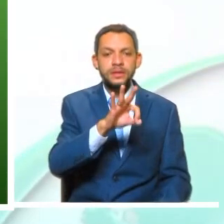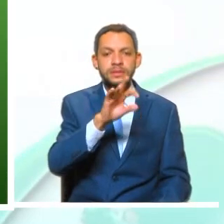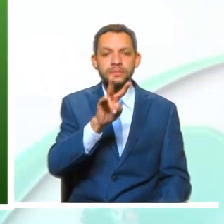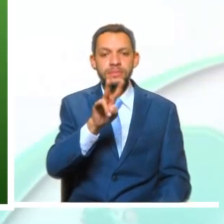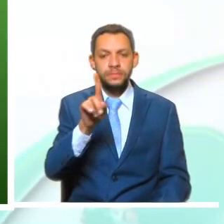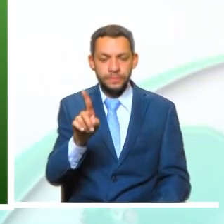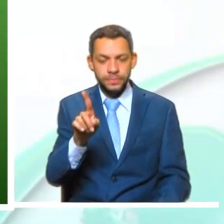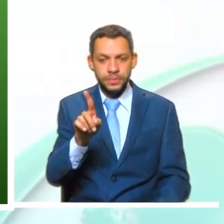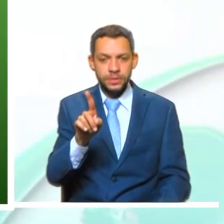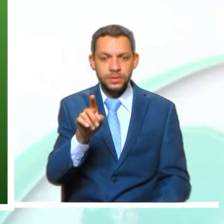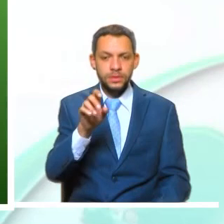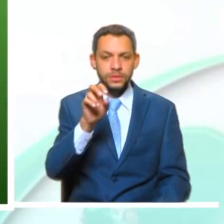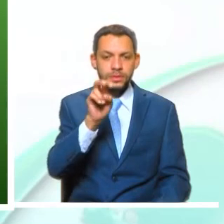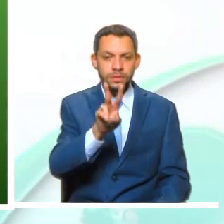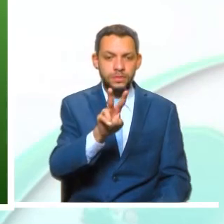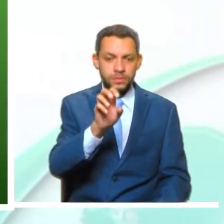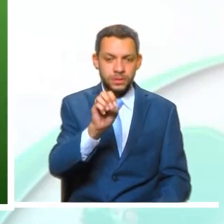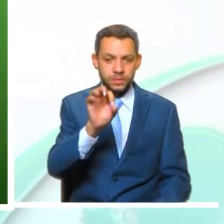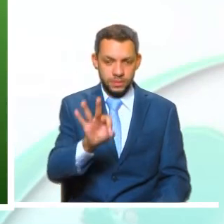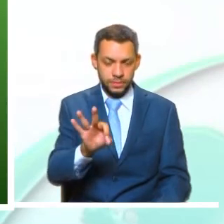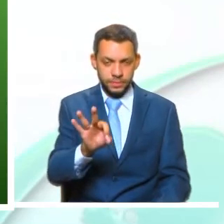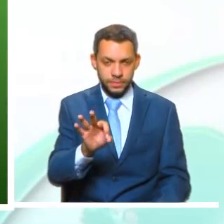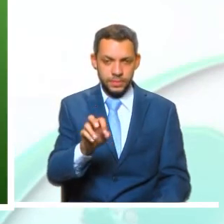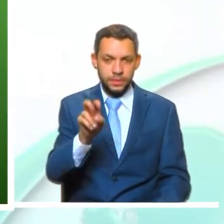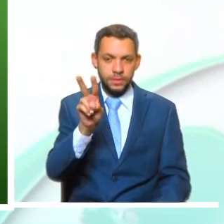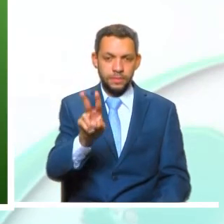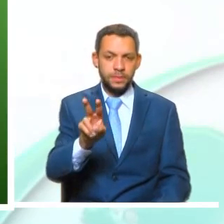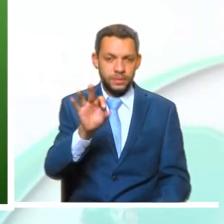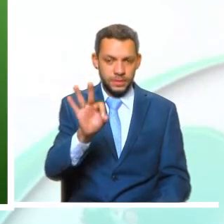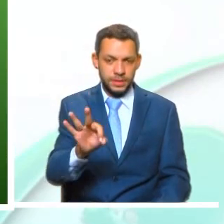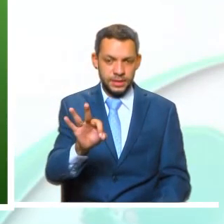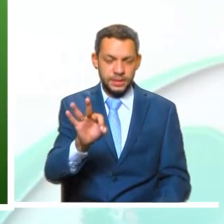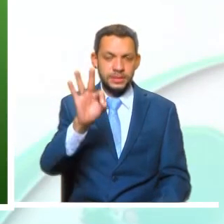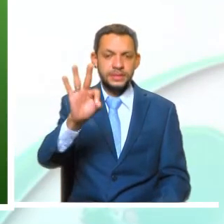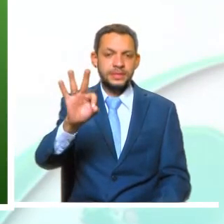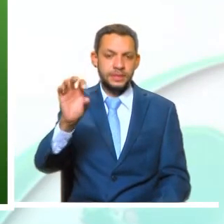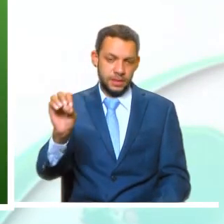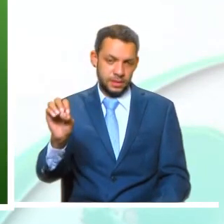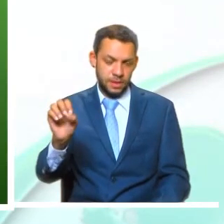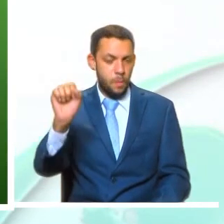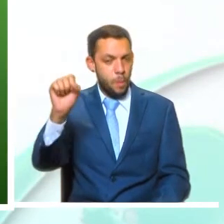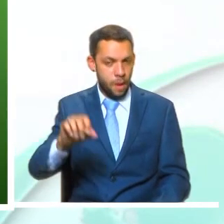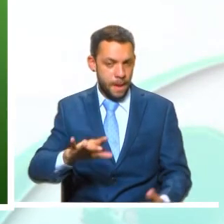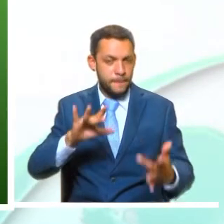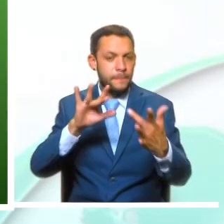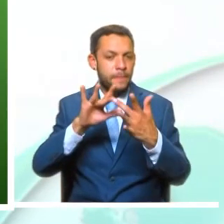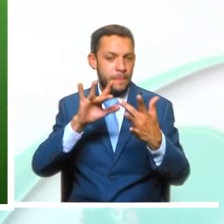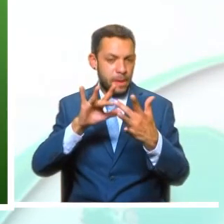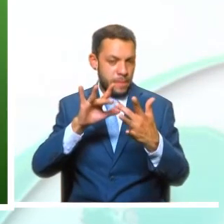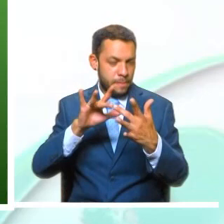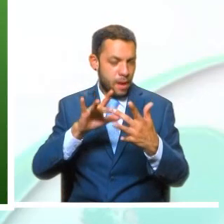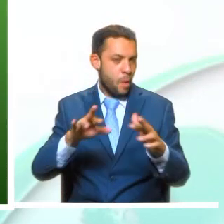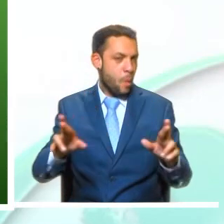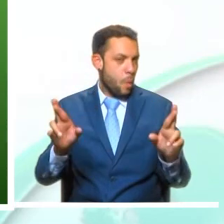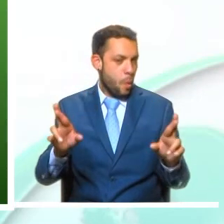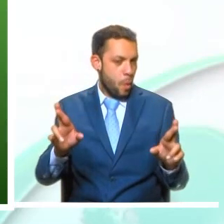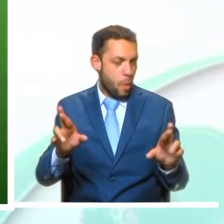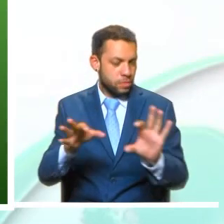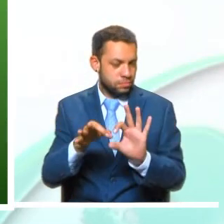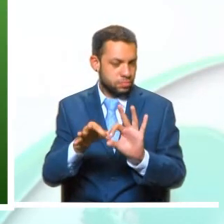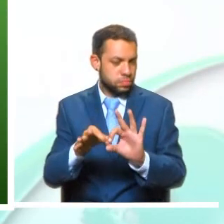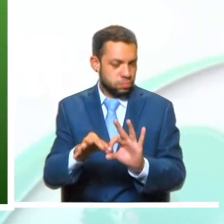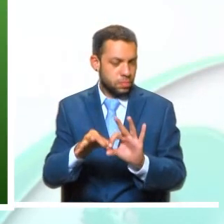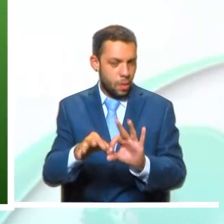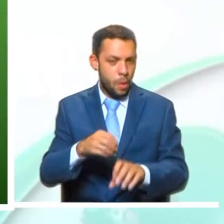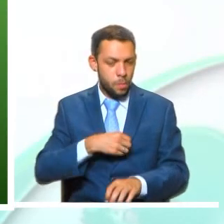20 3 23 30 y ojalá que se den esa esa